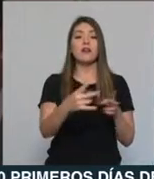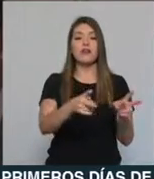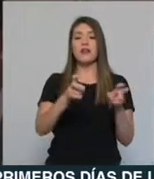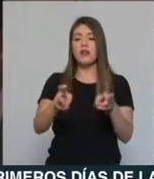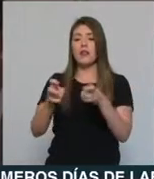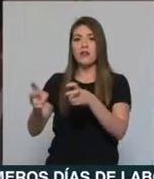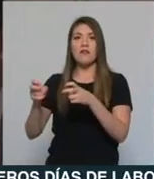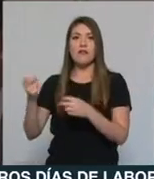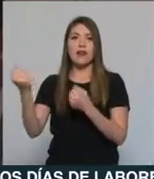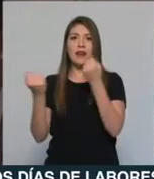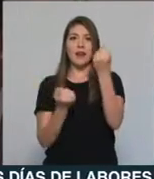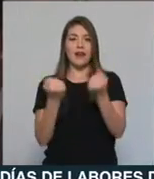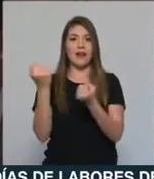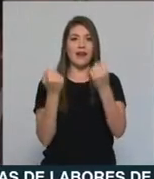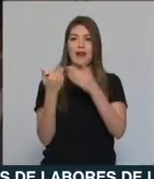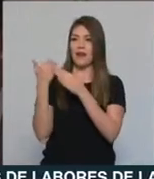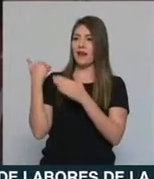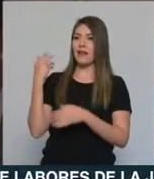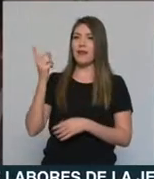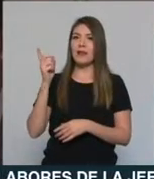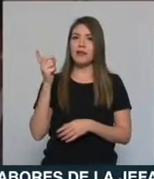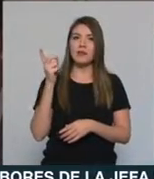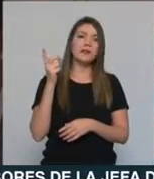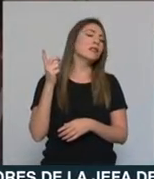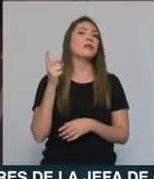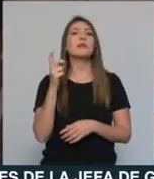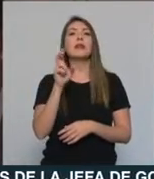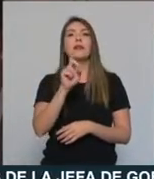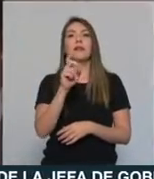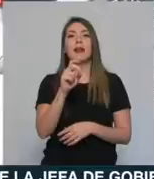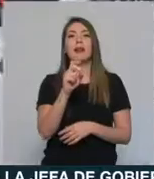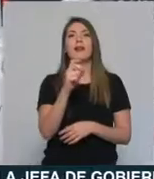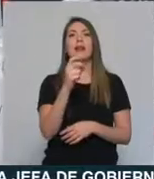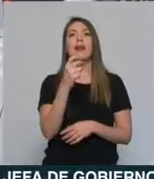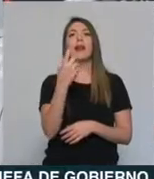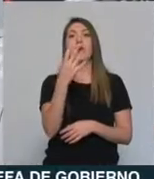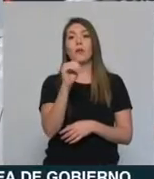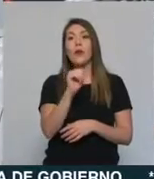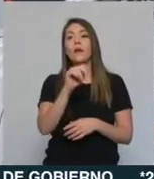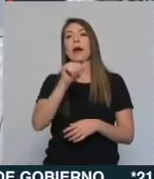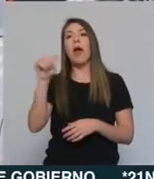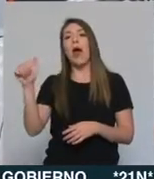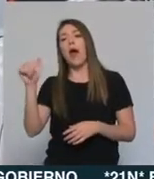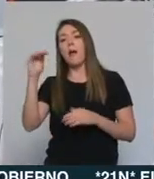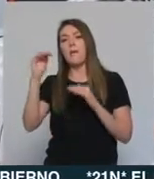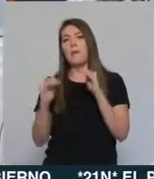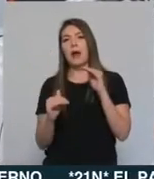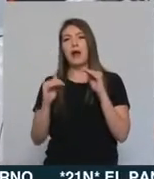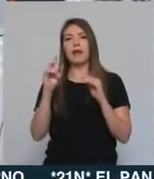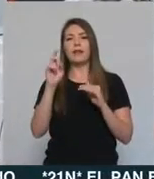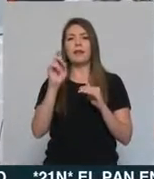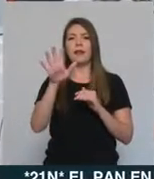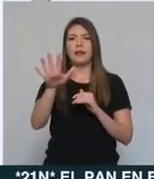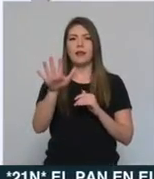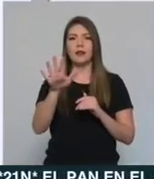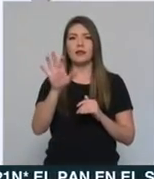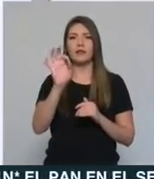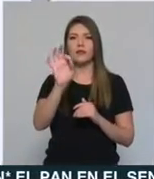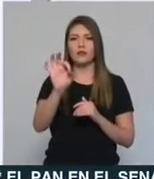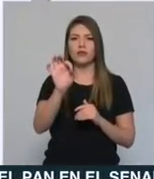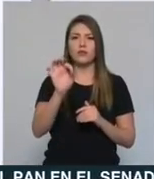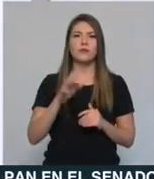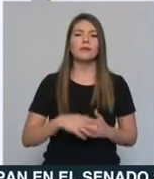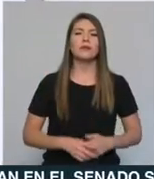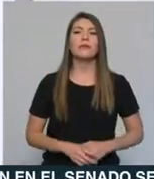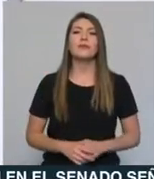en diciembre a 35 promedio en lo que va de marzo. Anunció que en los próximos meses entrará en